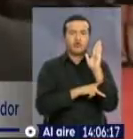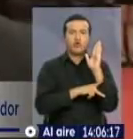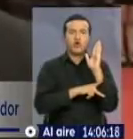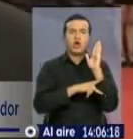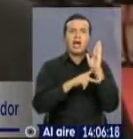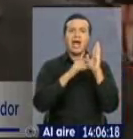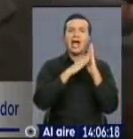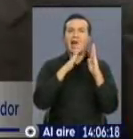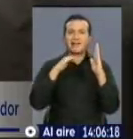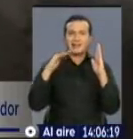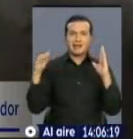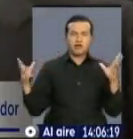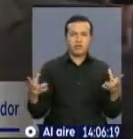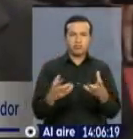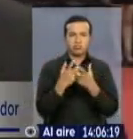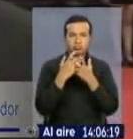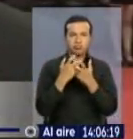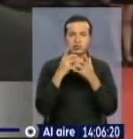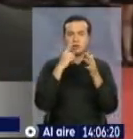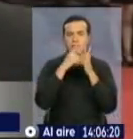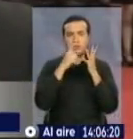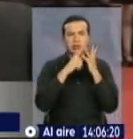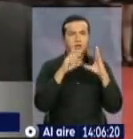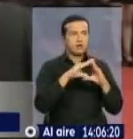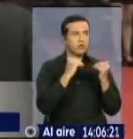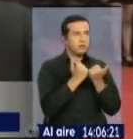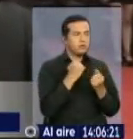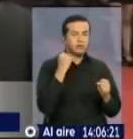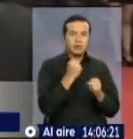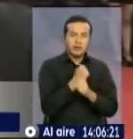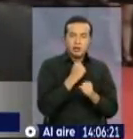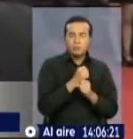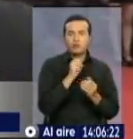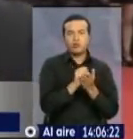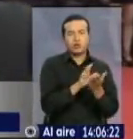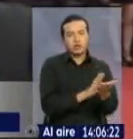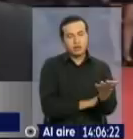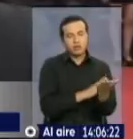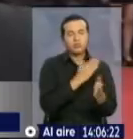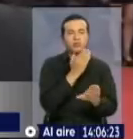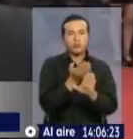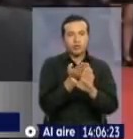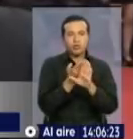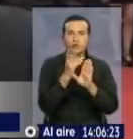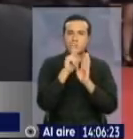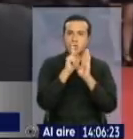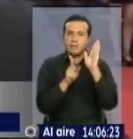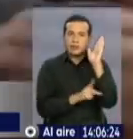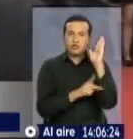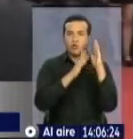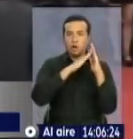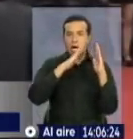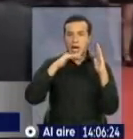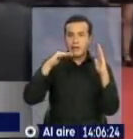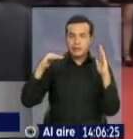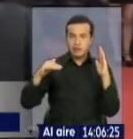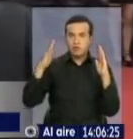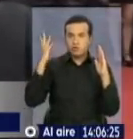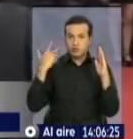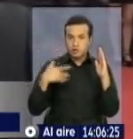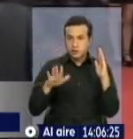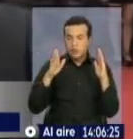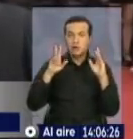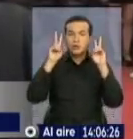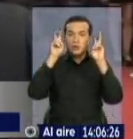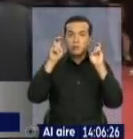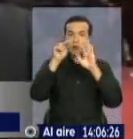La misma función que nosotros hacemos desde las diferentes comisiones, trabajar en proyectos, plantear proyectos al Parlamento Andino que puedan ser subidos ya como